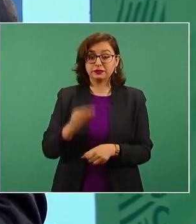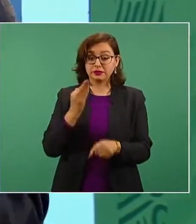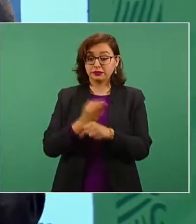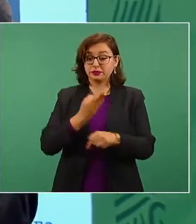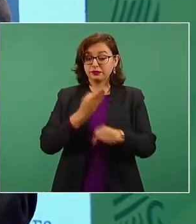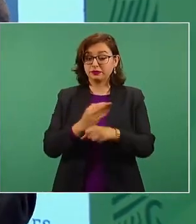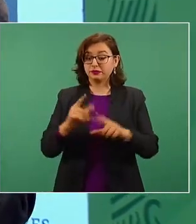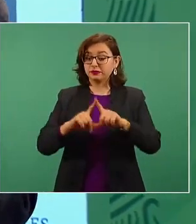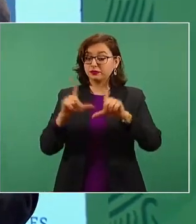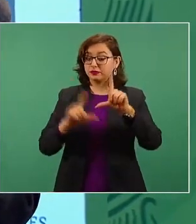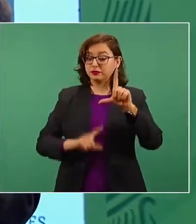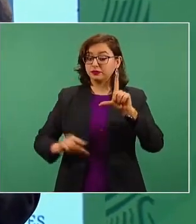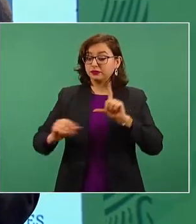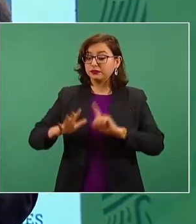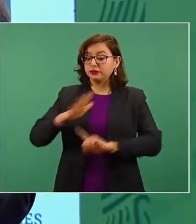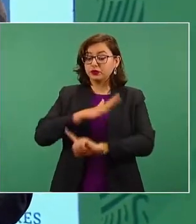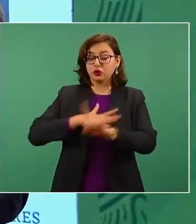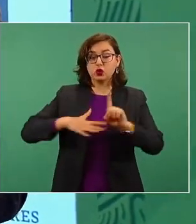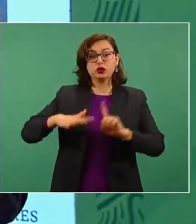para